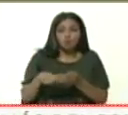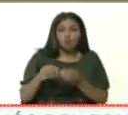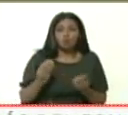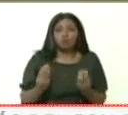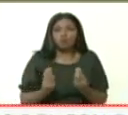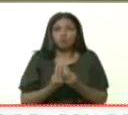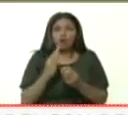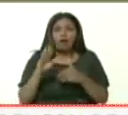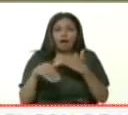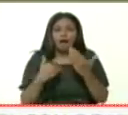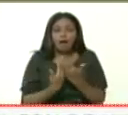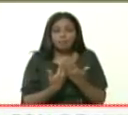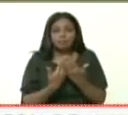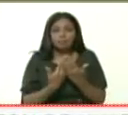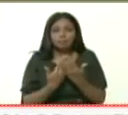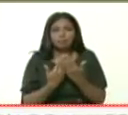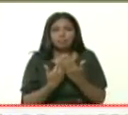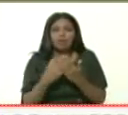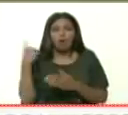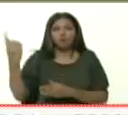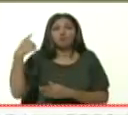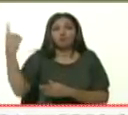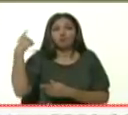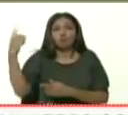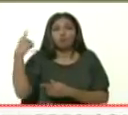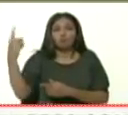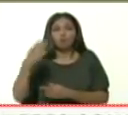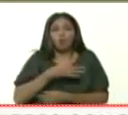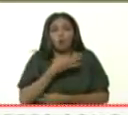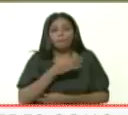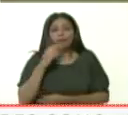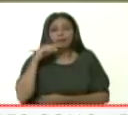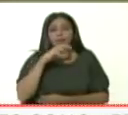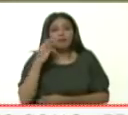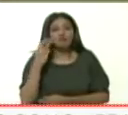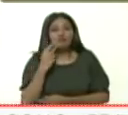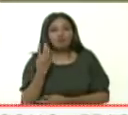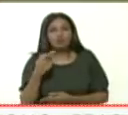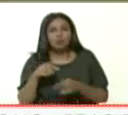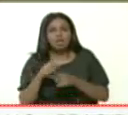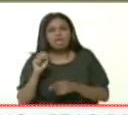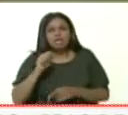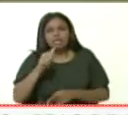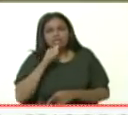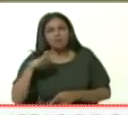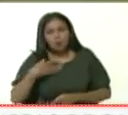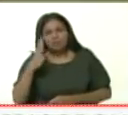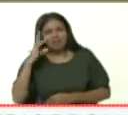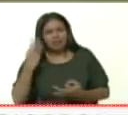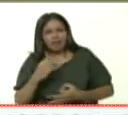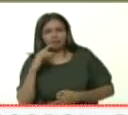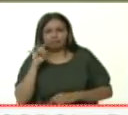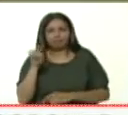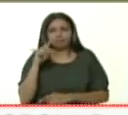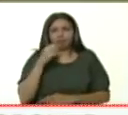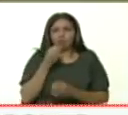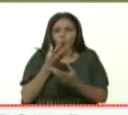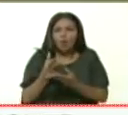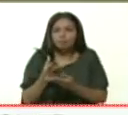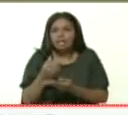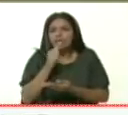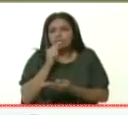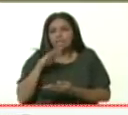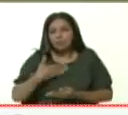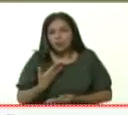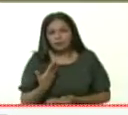llevó hasta el helicóptero del señor Iván Duque. ¿Quién puede creer eso? ¿Quién puede